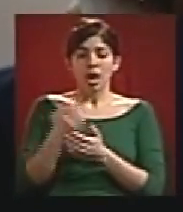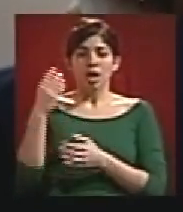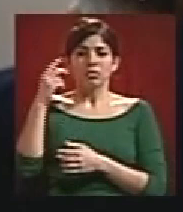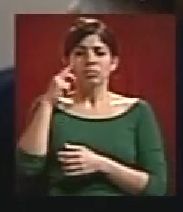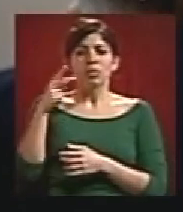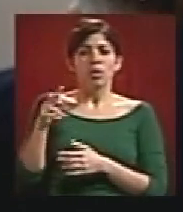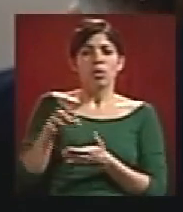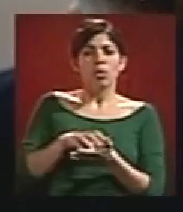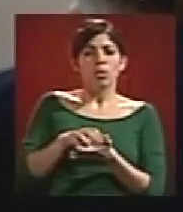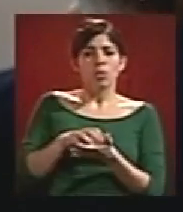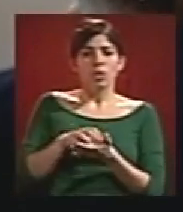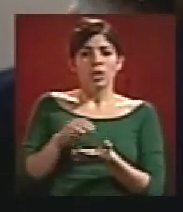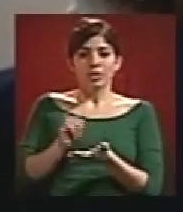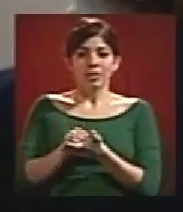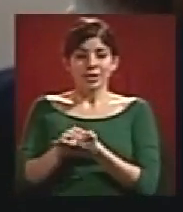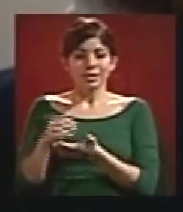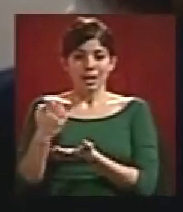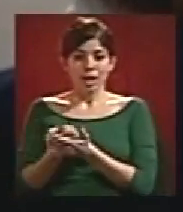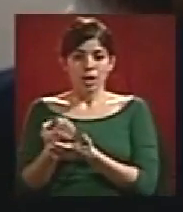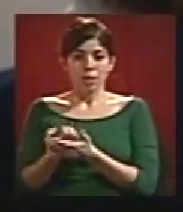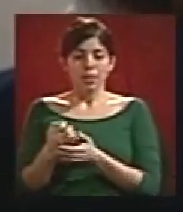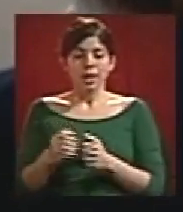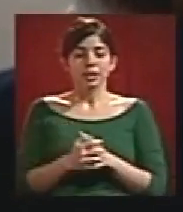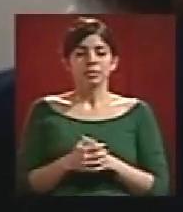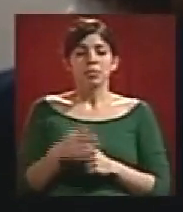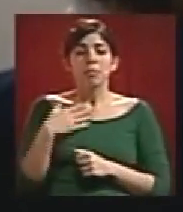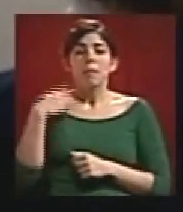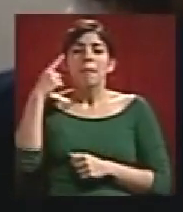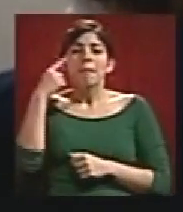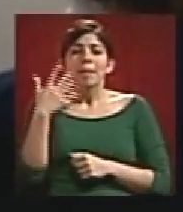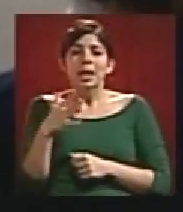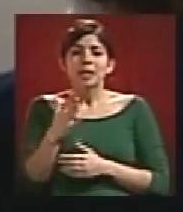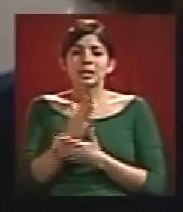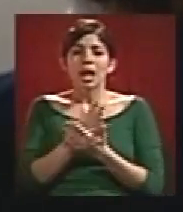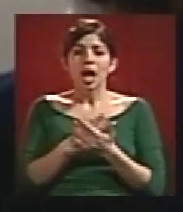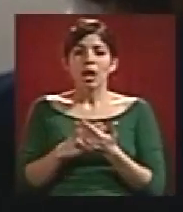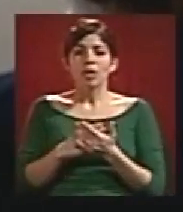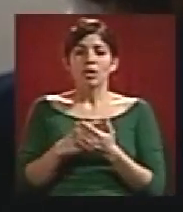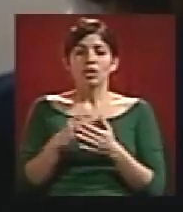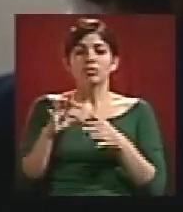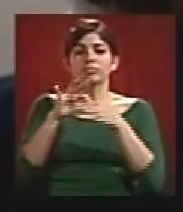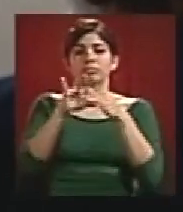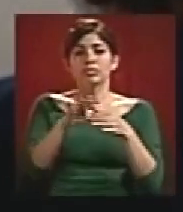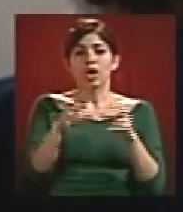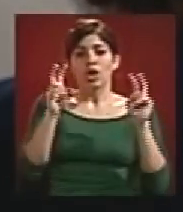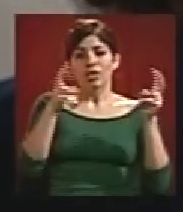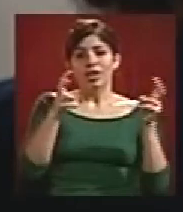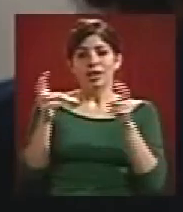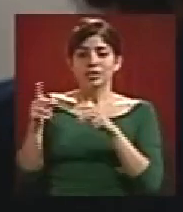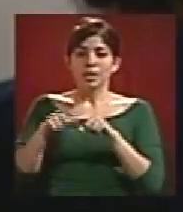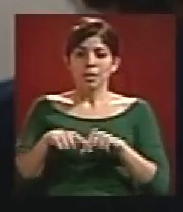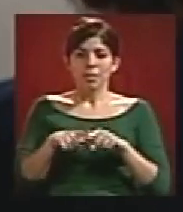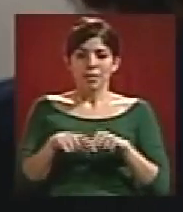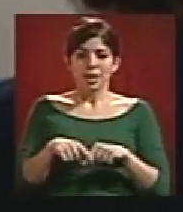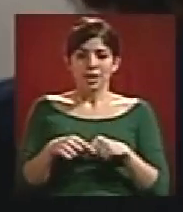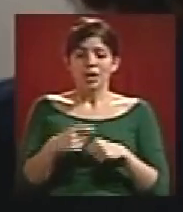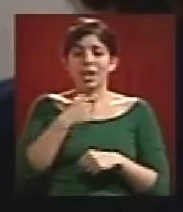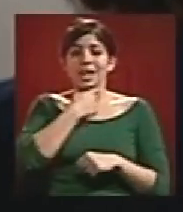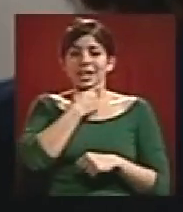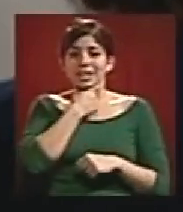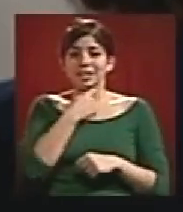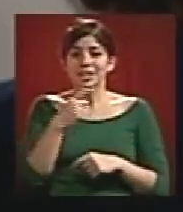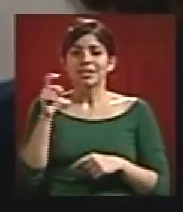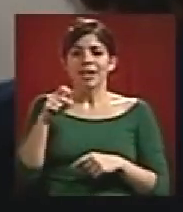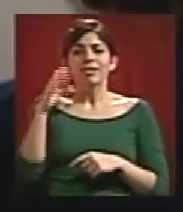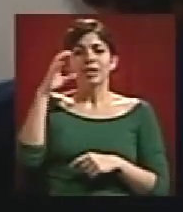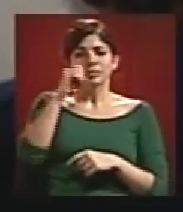que habían alcanzado las propiedades. Entonces a mí me parece que hay como varias cosas más del contexto en el que la crisis se desata que son importantes de tener en cuenta.